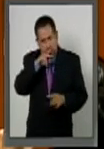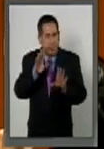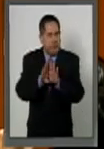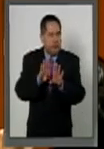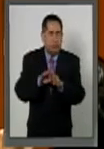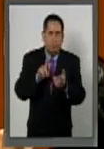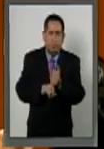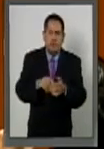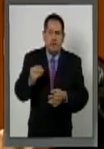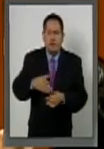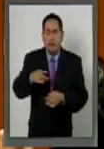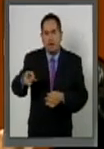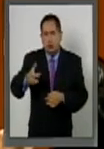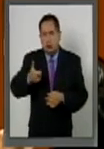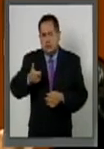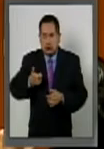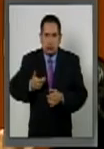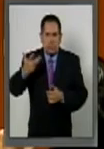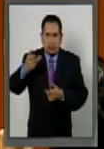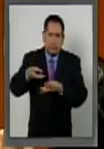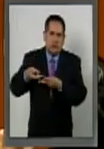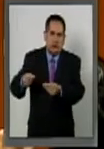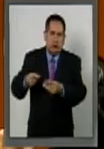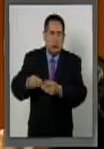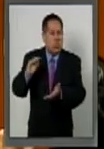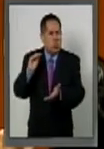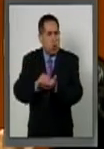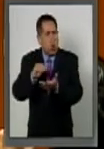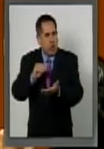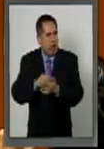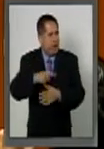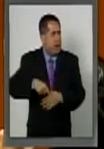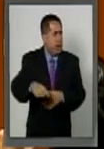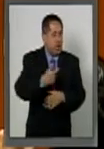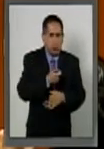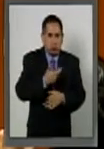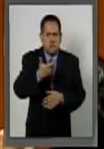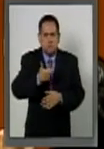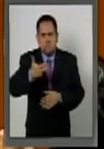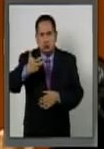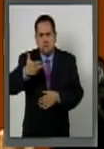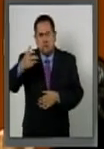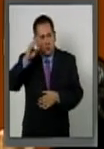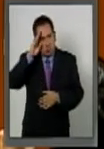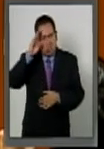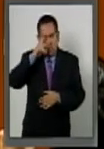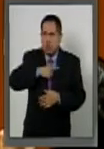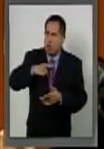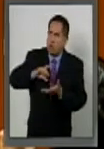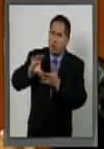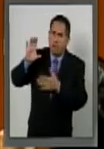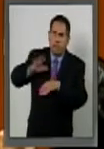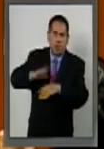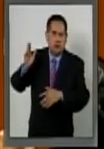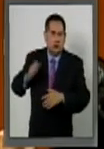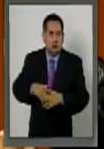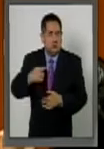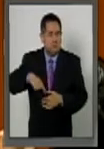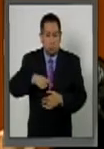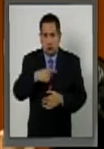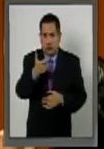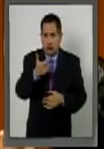pesar de estos montos, continúa al alza nuestra dependencia con el exterior. Nuestra moneda